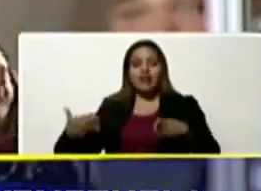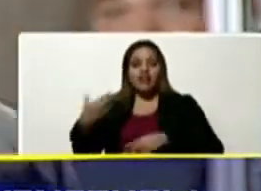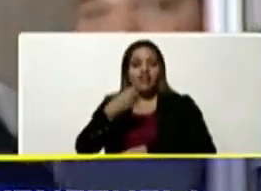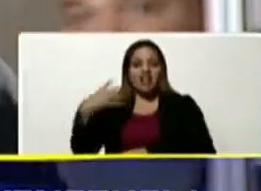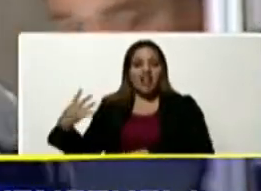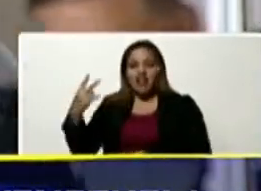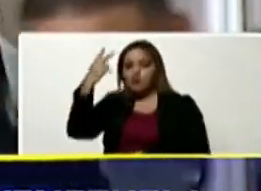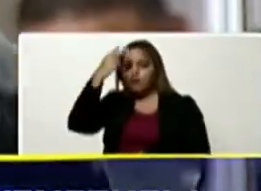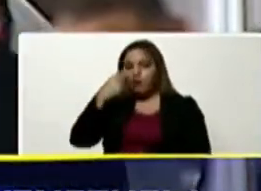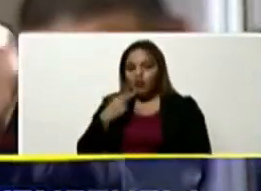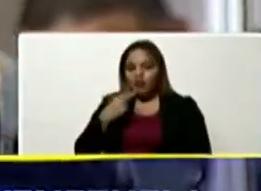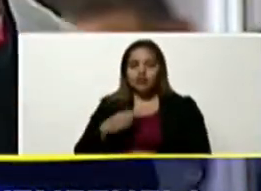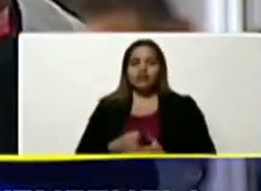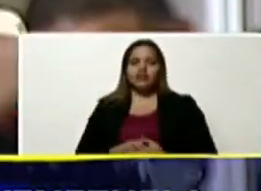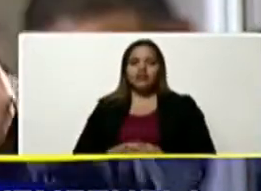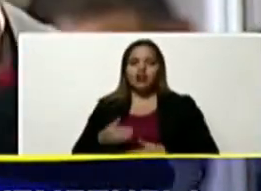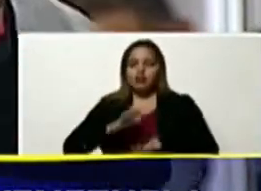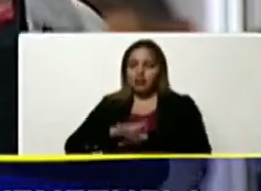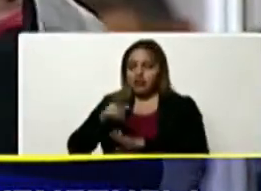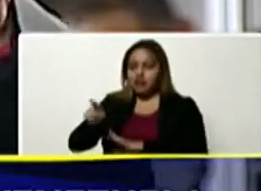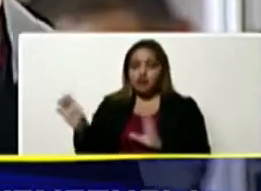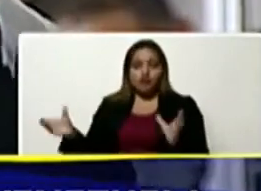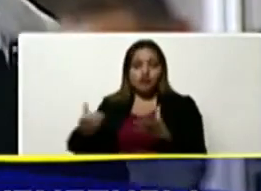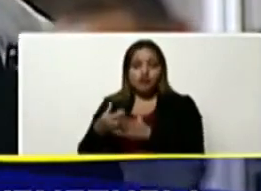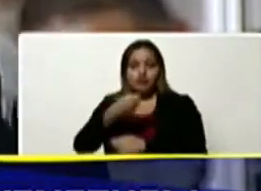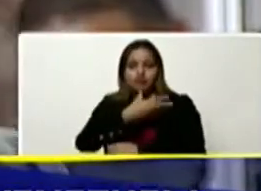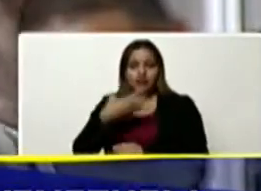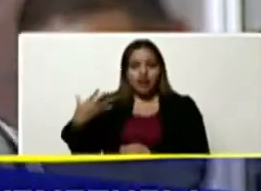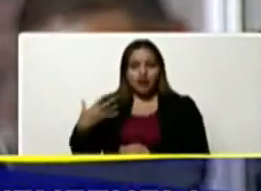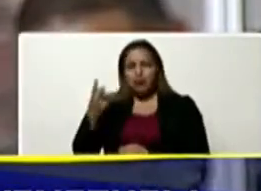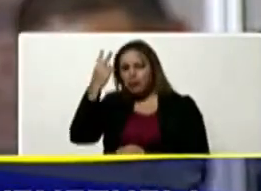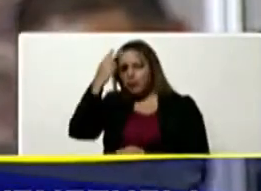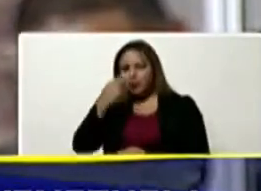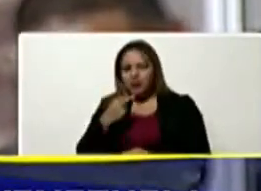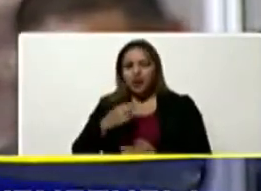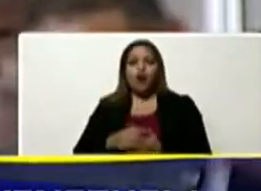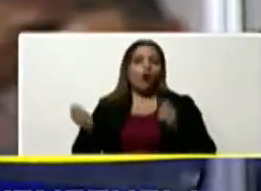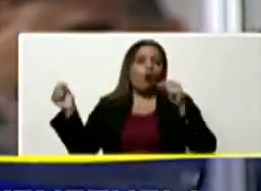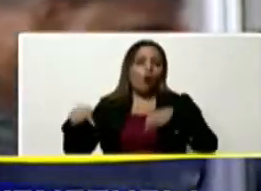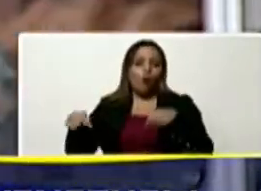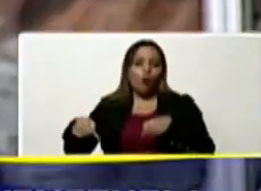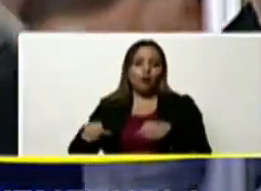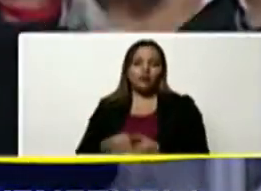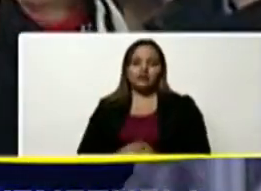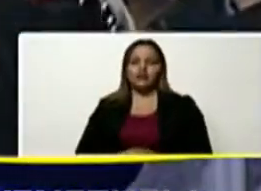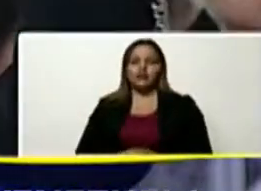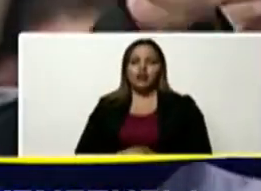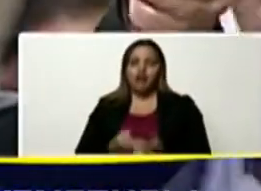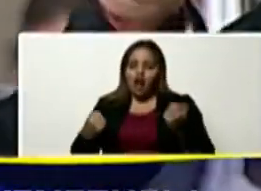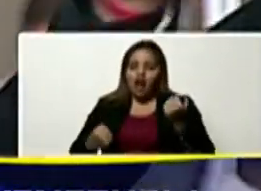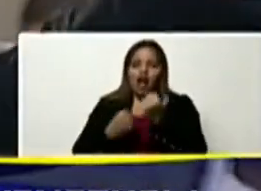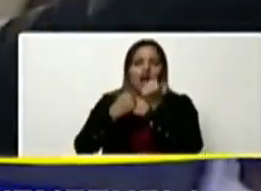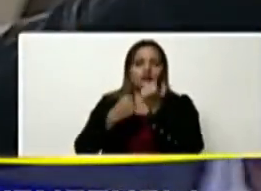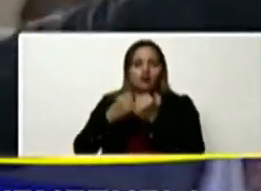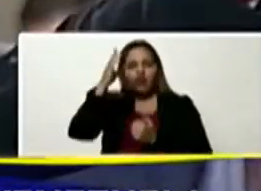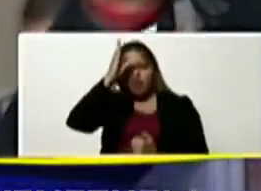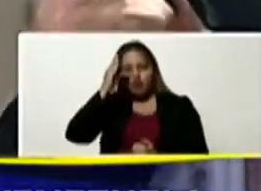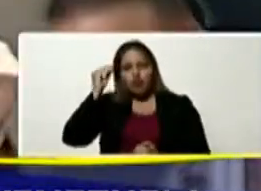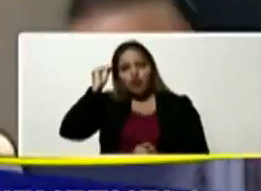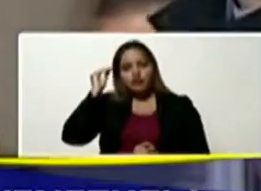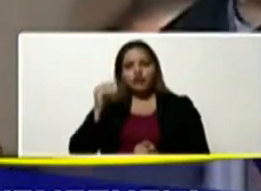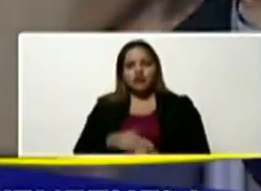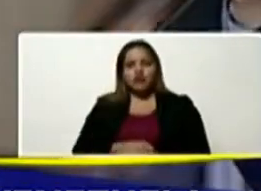empobrecida, por qué esa clase blanca empobrecida hoy apoya a Trump, que es